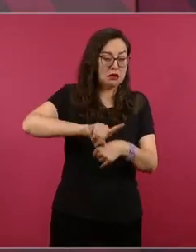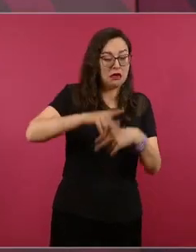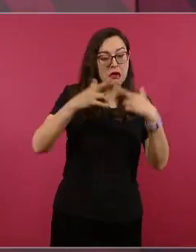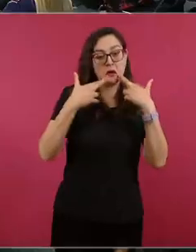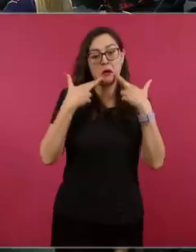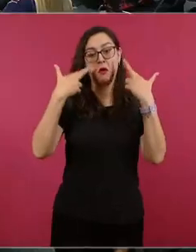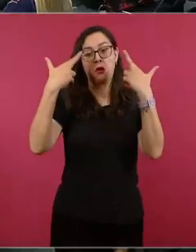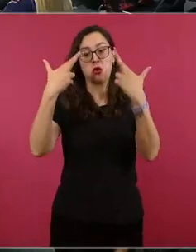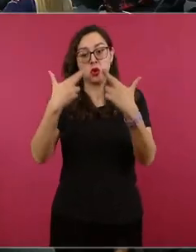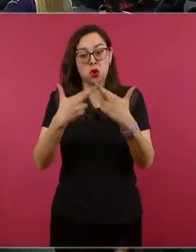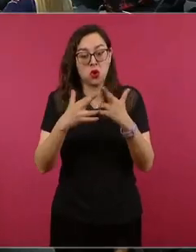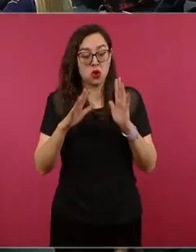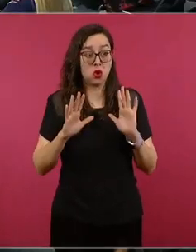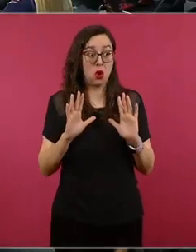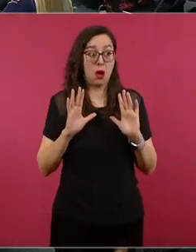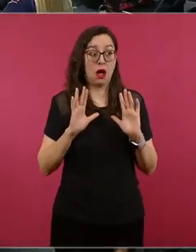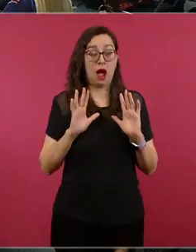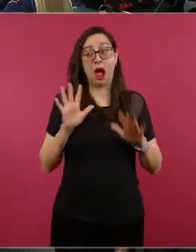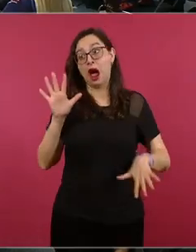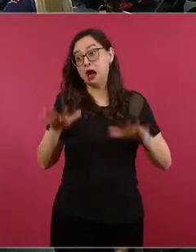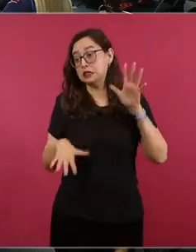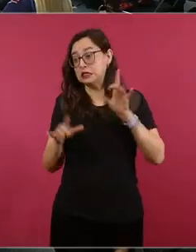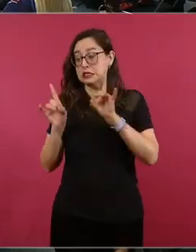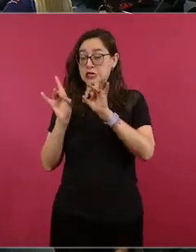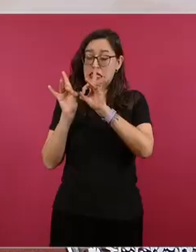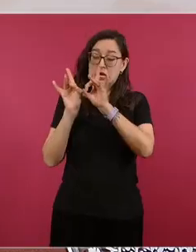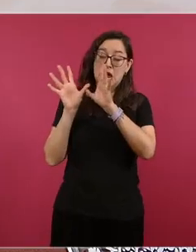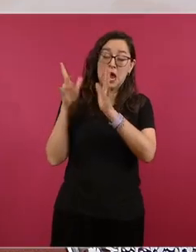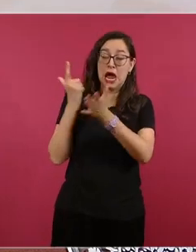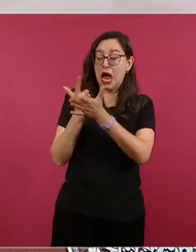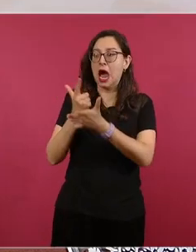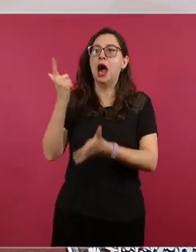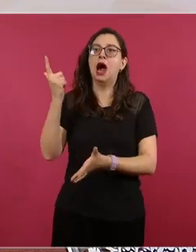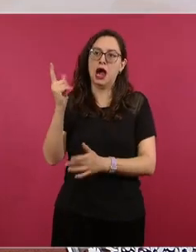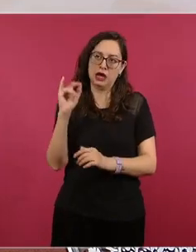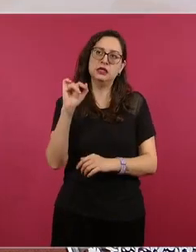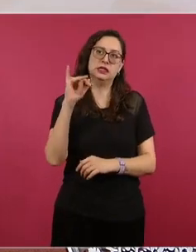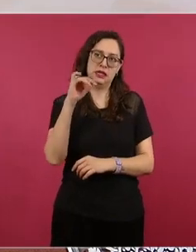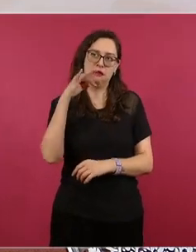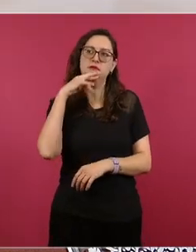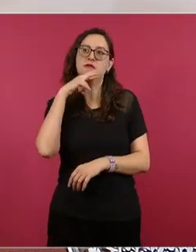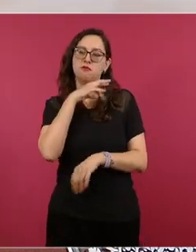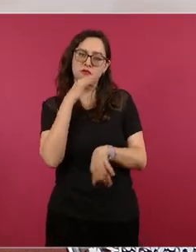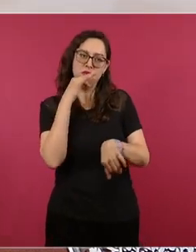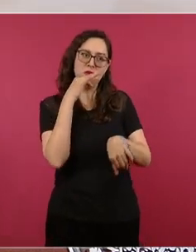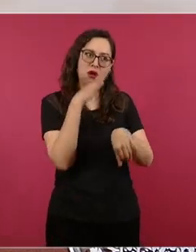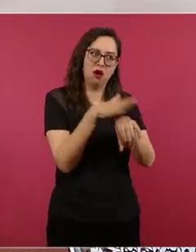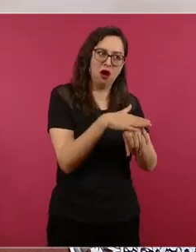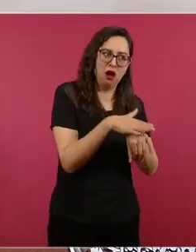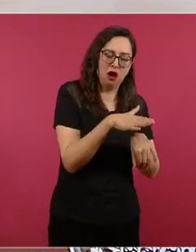sí, la tarjeta de inmediato. Ahora no, ahora el presidente